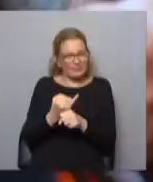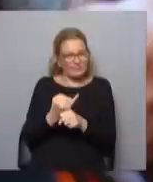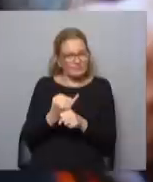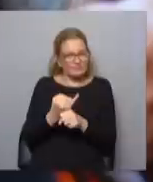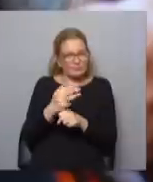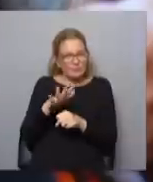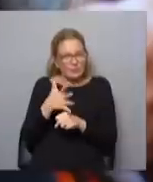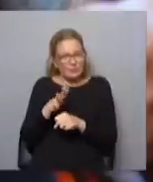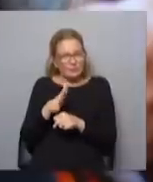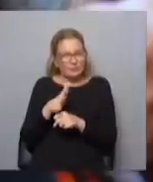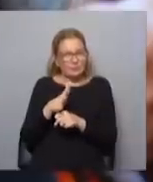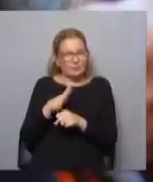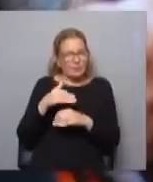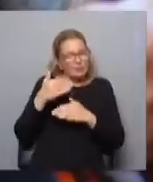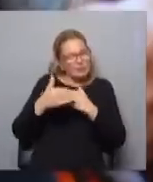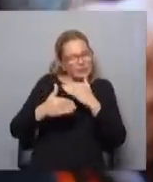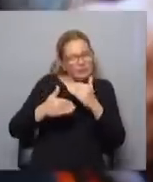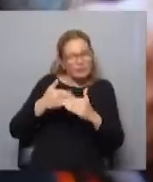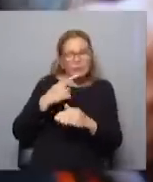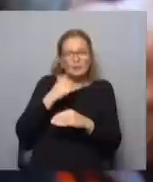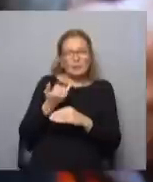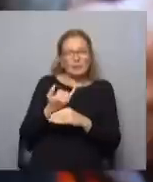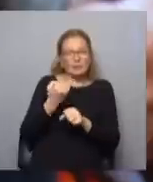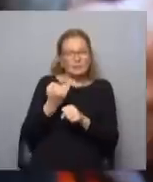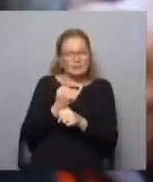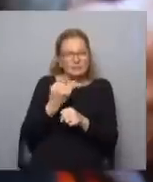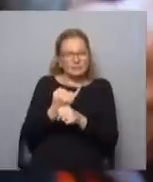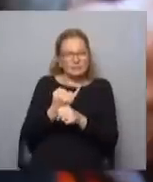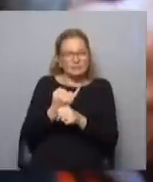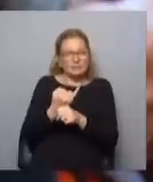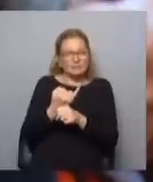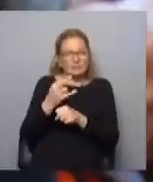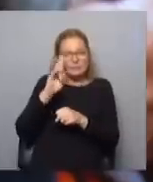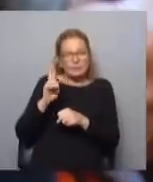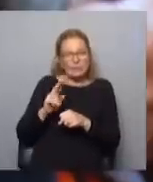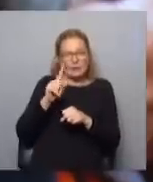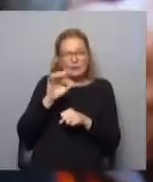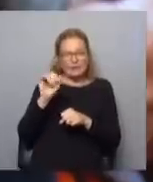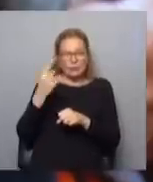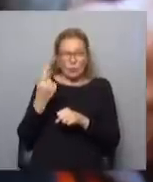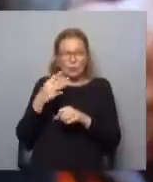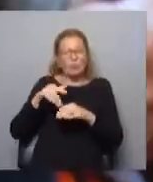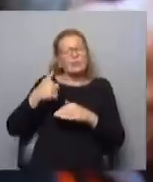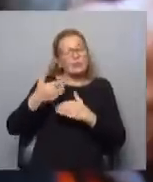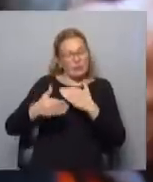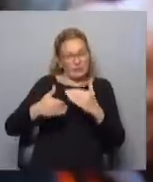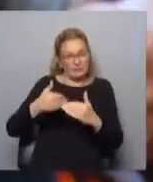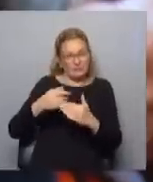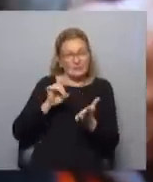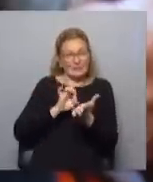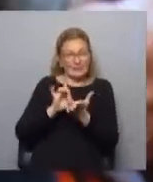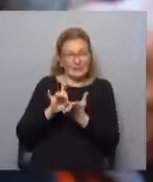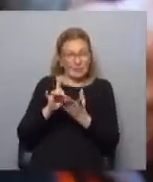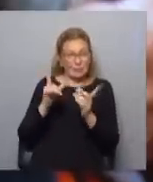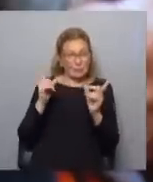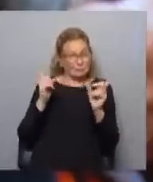más o menos se han sostenido por ejemplo las industrias del corredor ruta 101 toda la logística se sostiene los servicios se